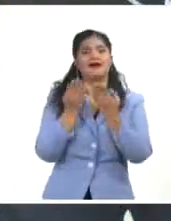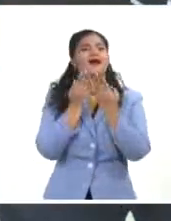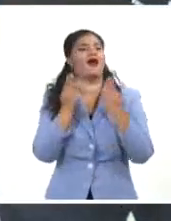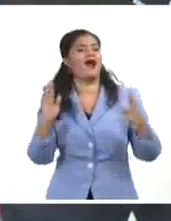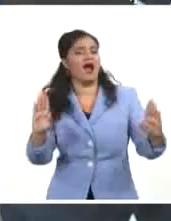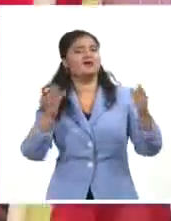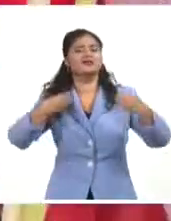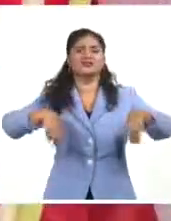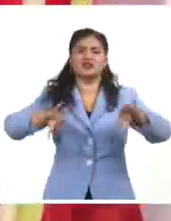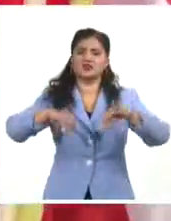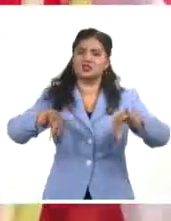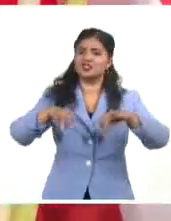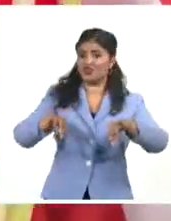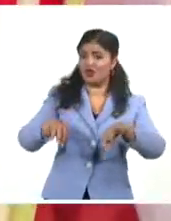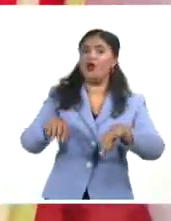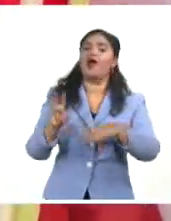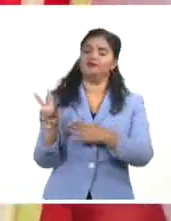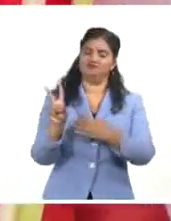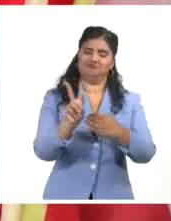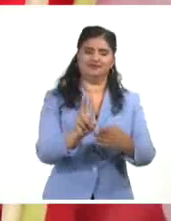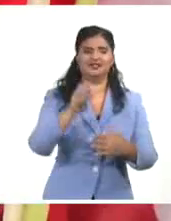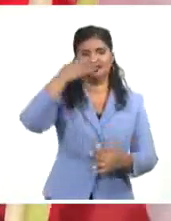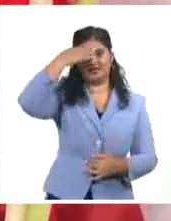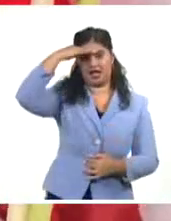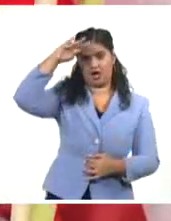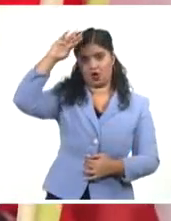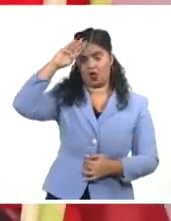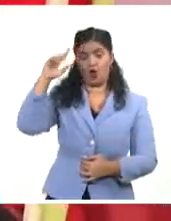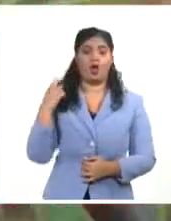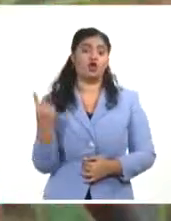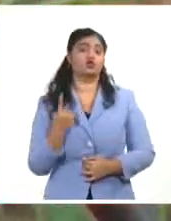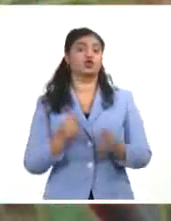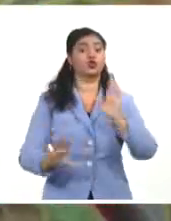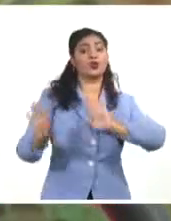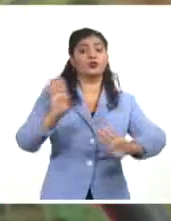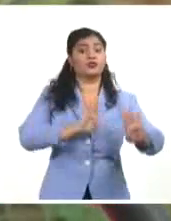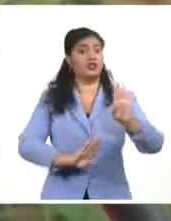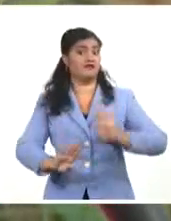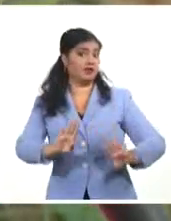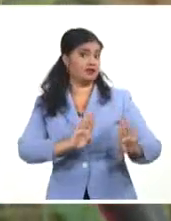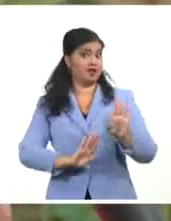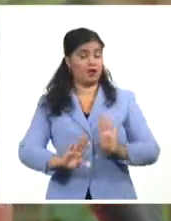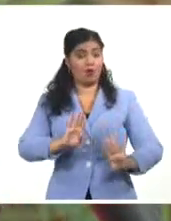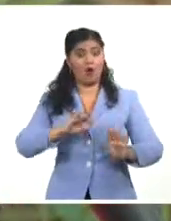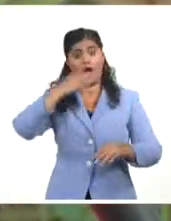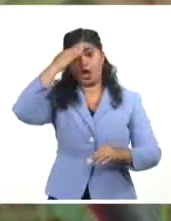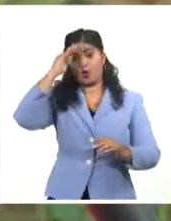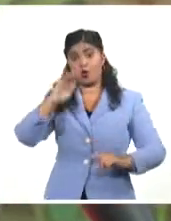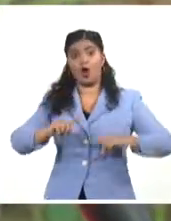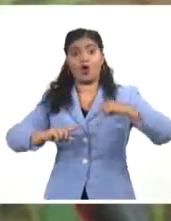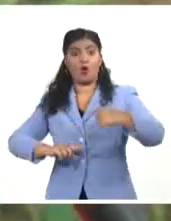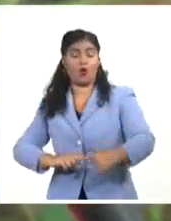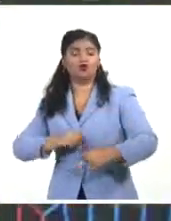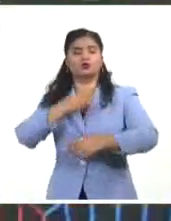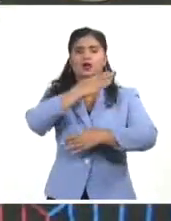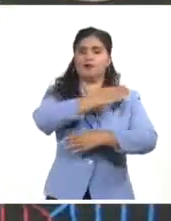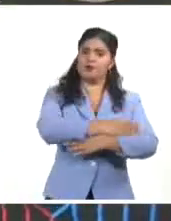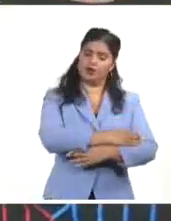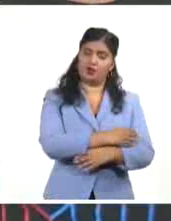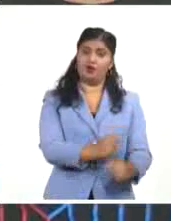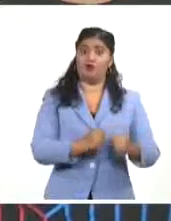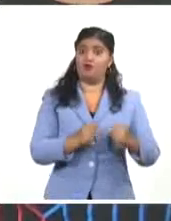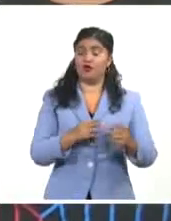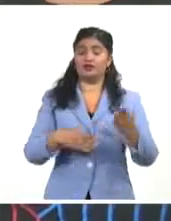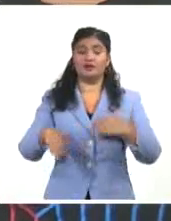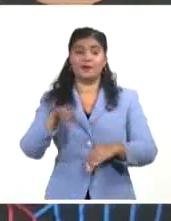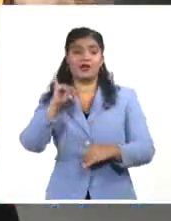a un doble bloqueo, el interno contra la soberanía del pueblo boricua y el impuesto por el gobierno de los Estados Unidos a Cuba hace más